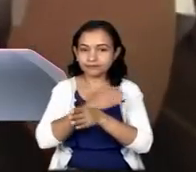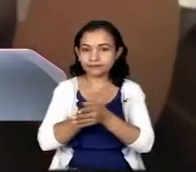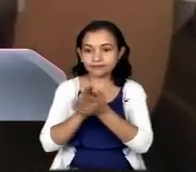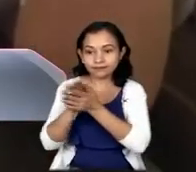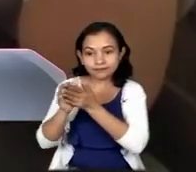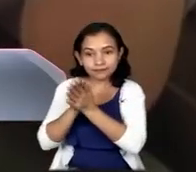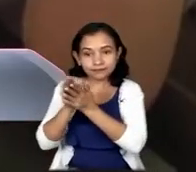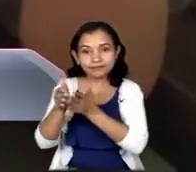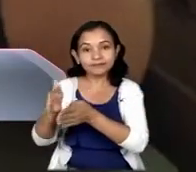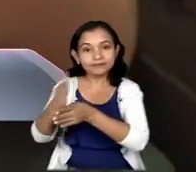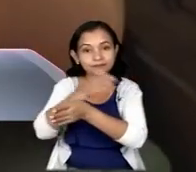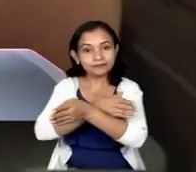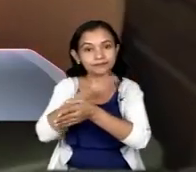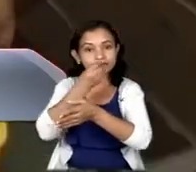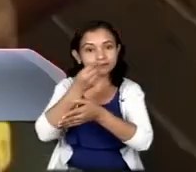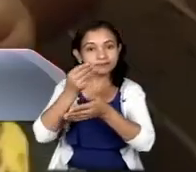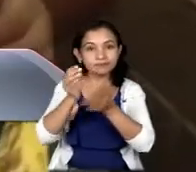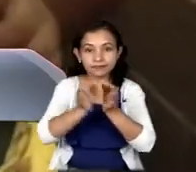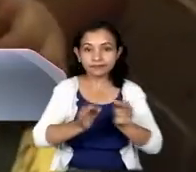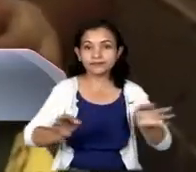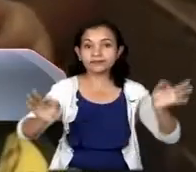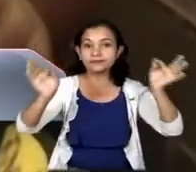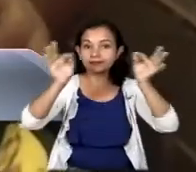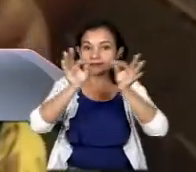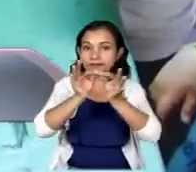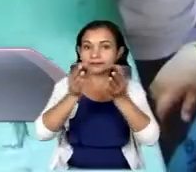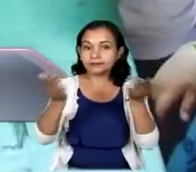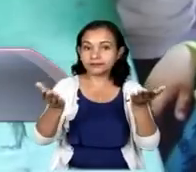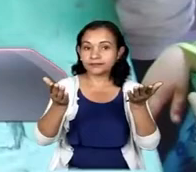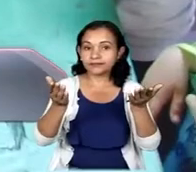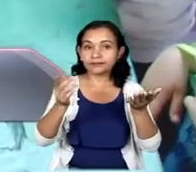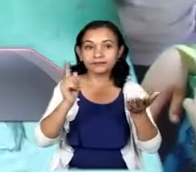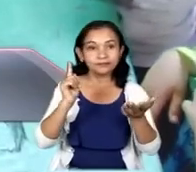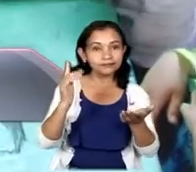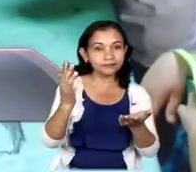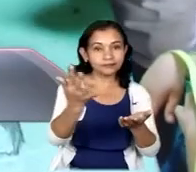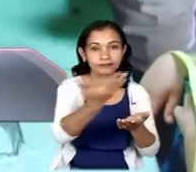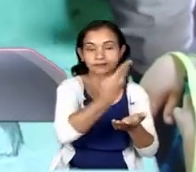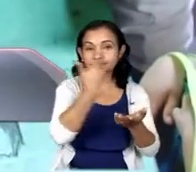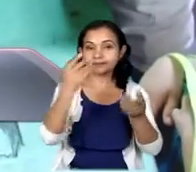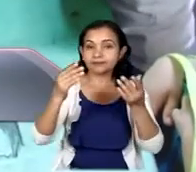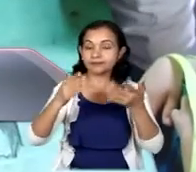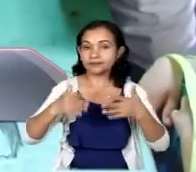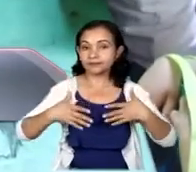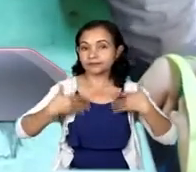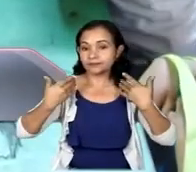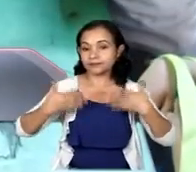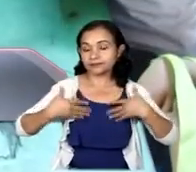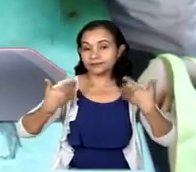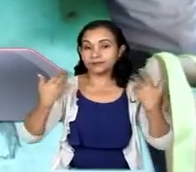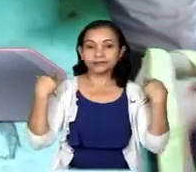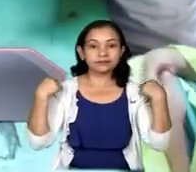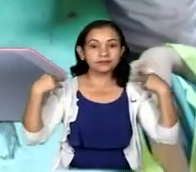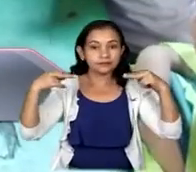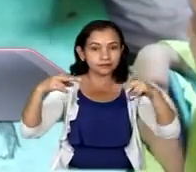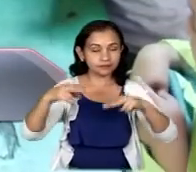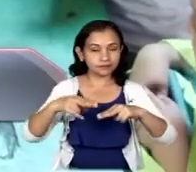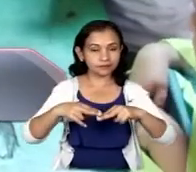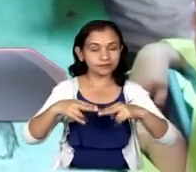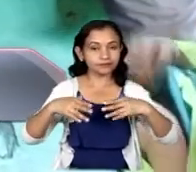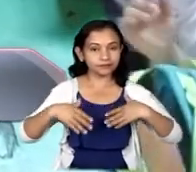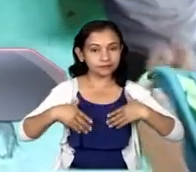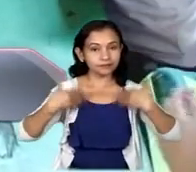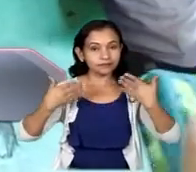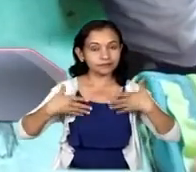manos, que es tan importante. Todo eso también viene, pero todo eso también le viene dando satisfacción al docente. Es una satisfacción